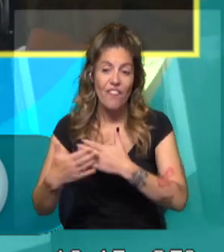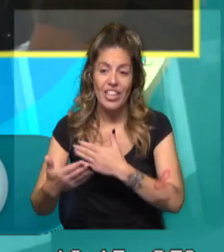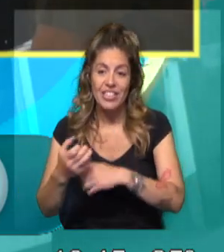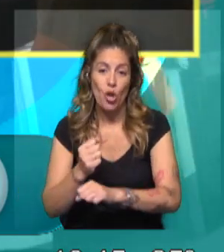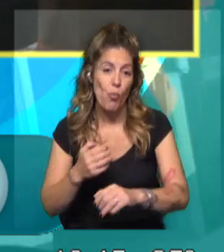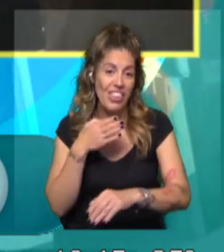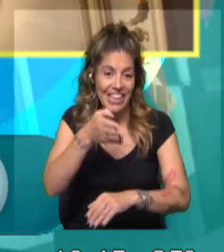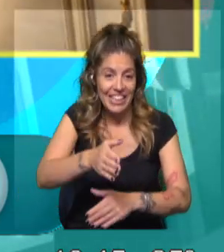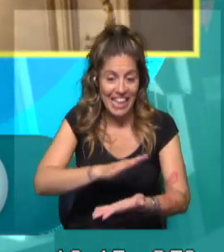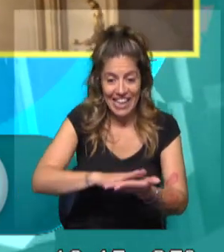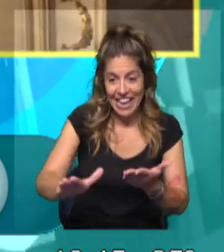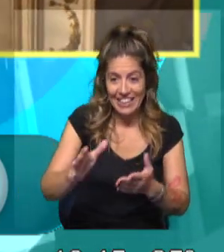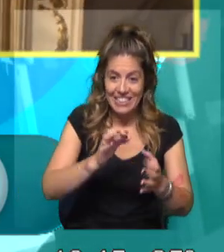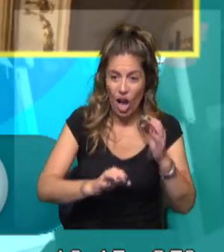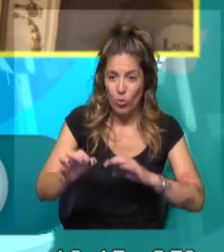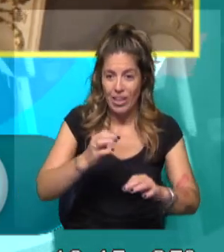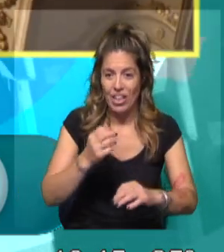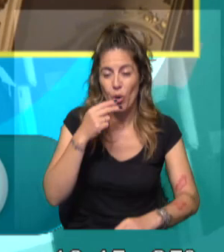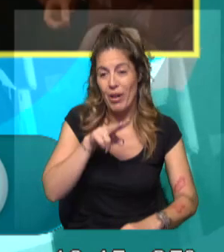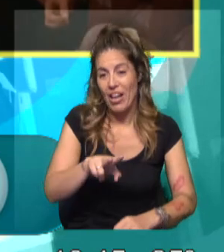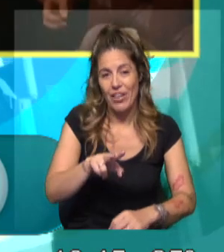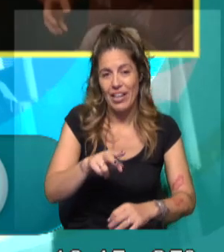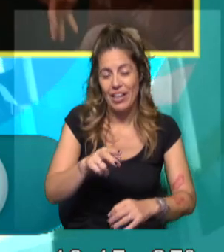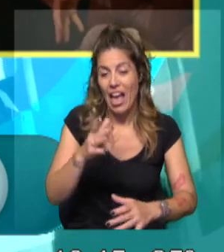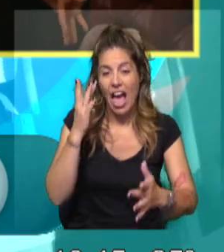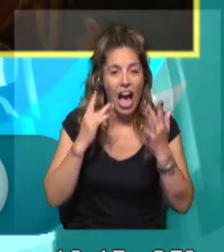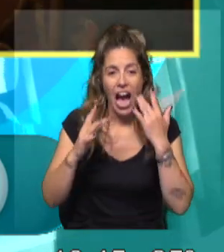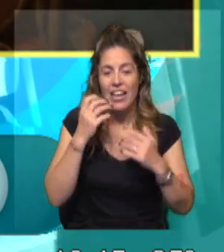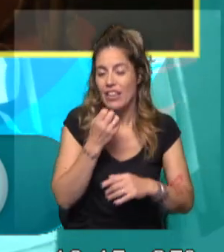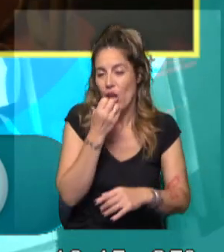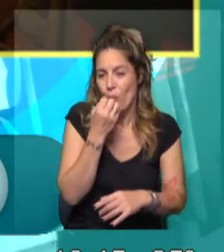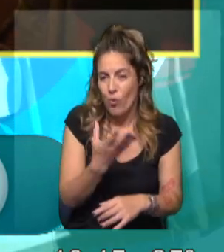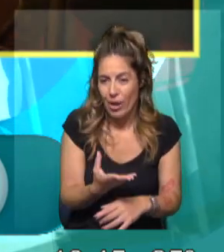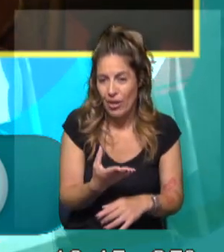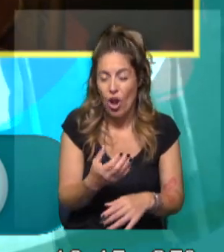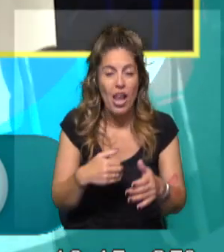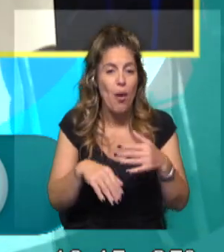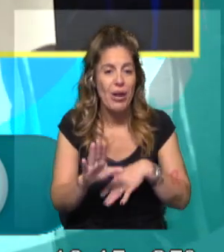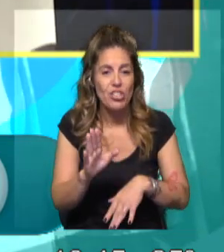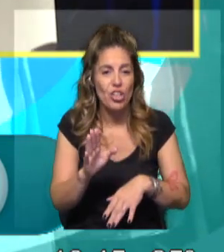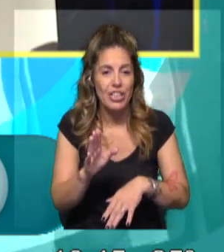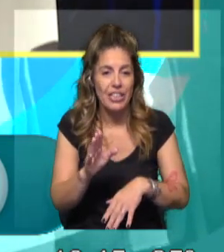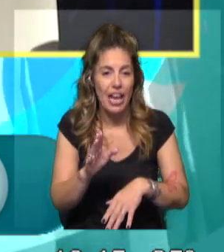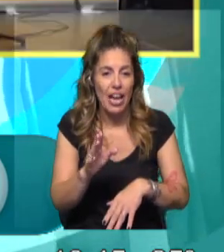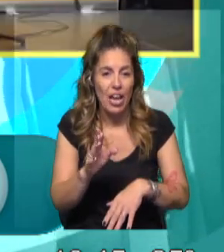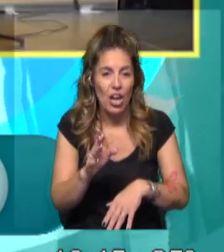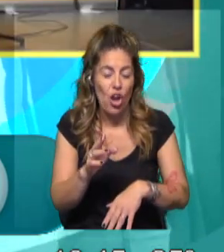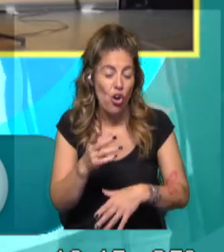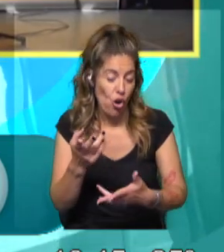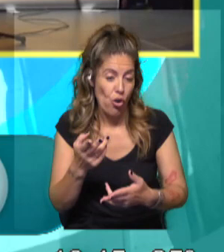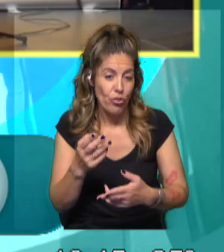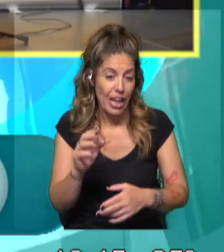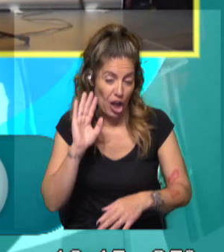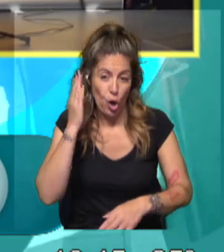un teatro a ver espectáculos, buenos espectáculos, la mayoría de ellos con nominaciones. No, muy reconocidos, muchos nominados